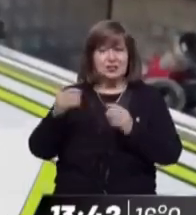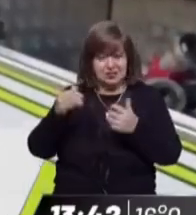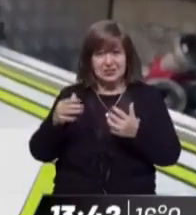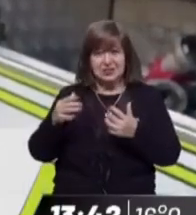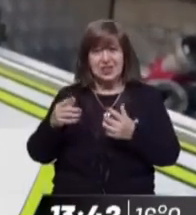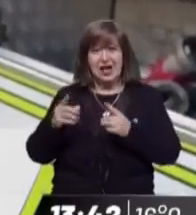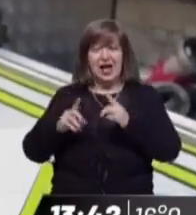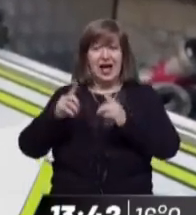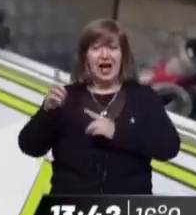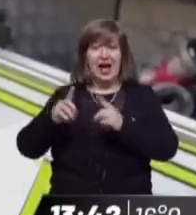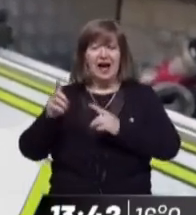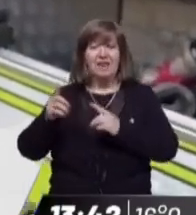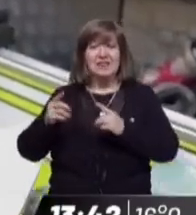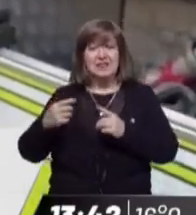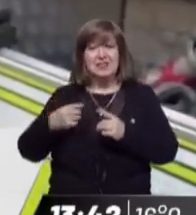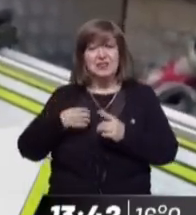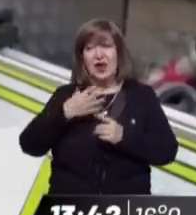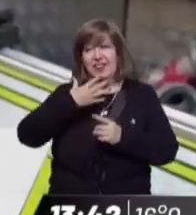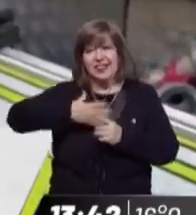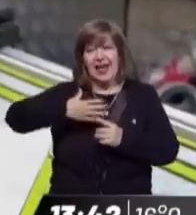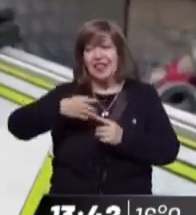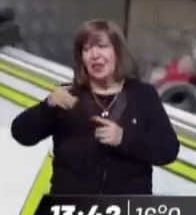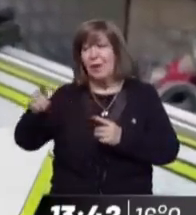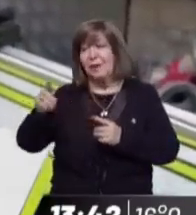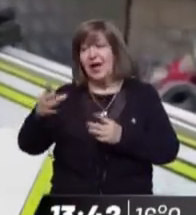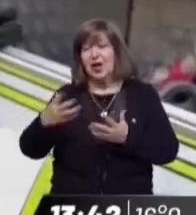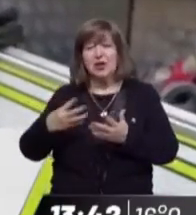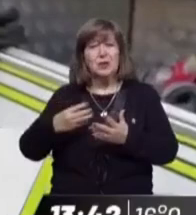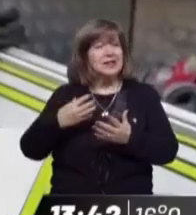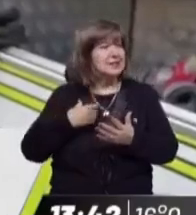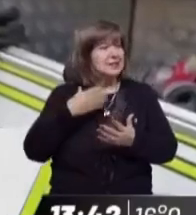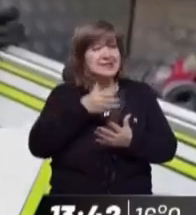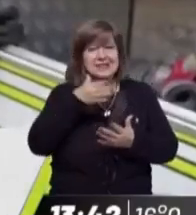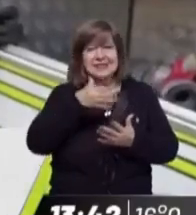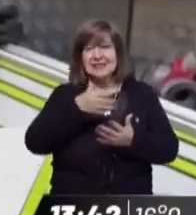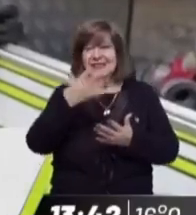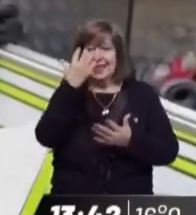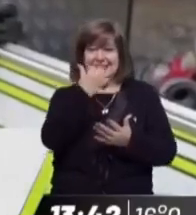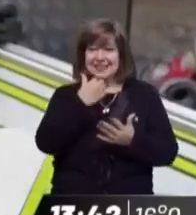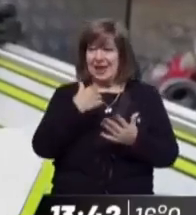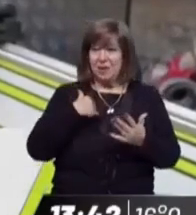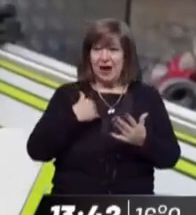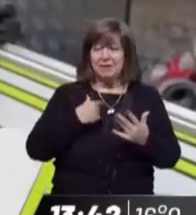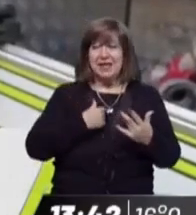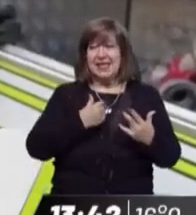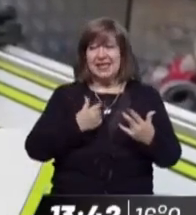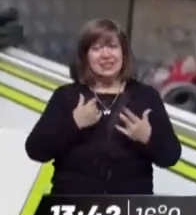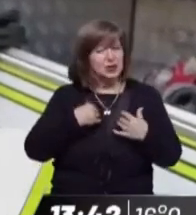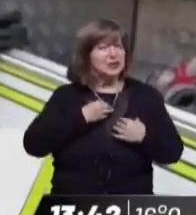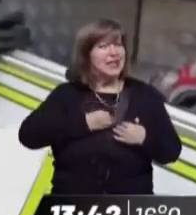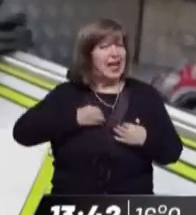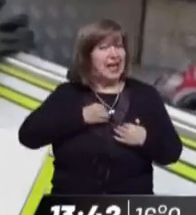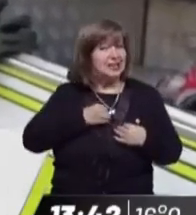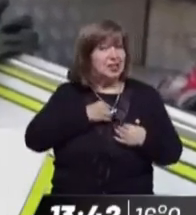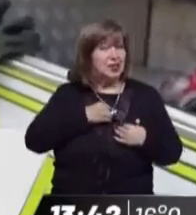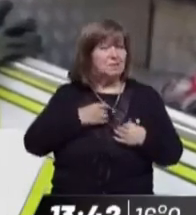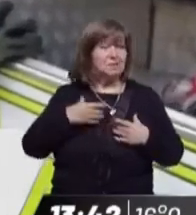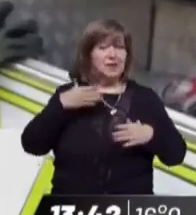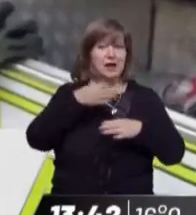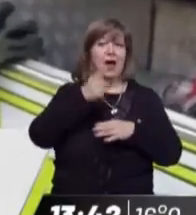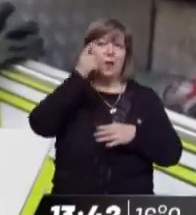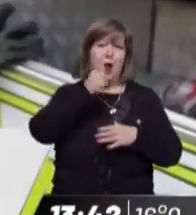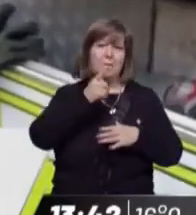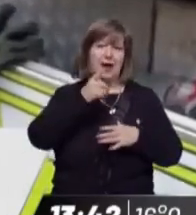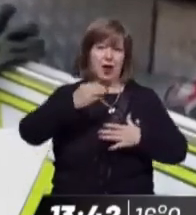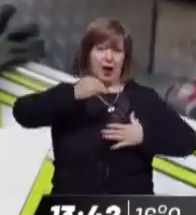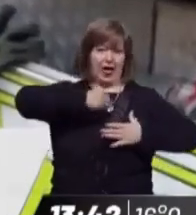los llama más esto, sabemos que tenemos que volver, pero esto los llama, alguien lo tiene que hacer, lamentablemente, como tiene el dicho. Nosotros